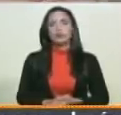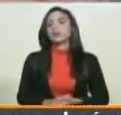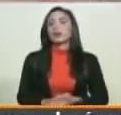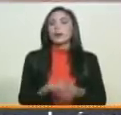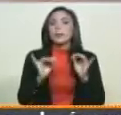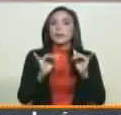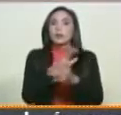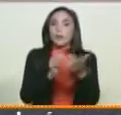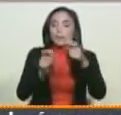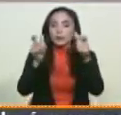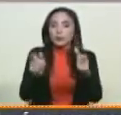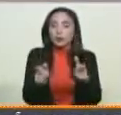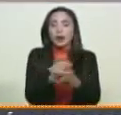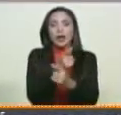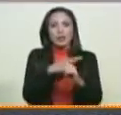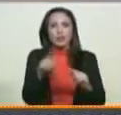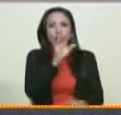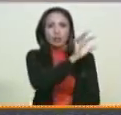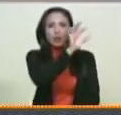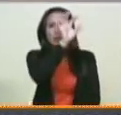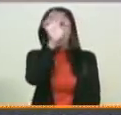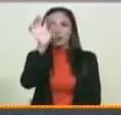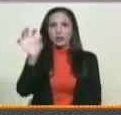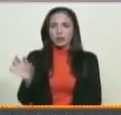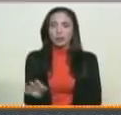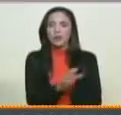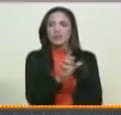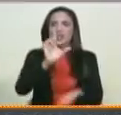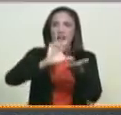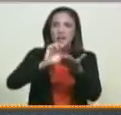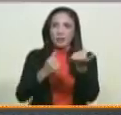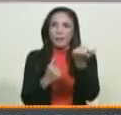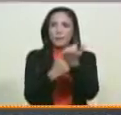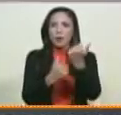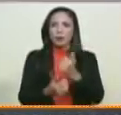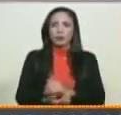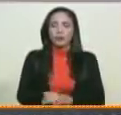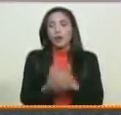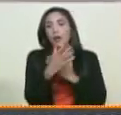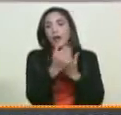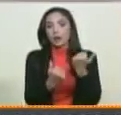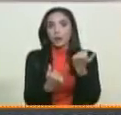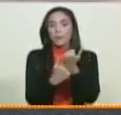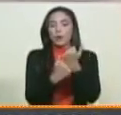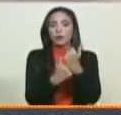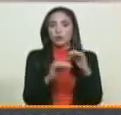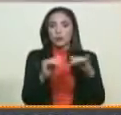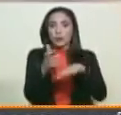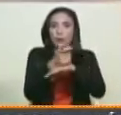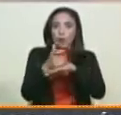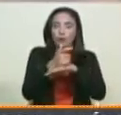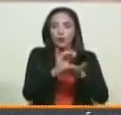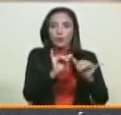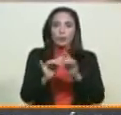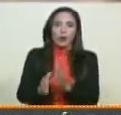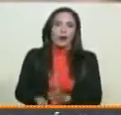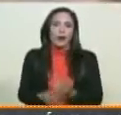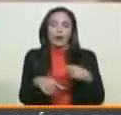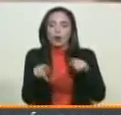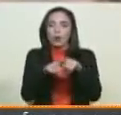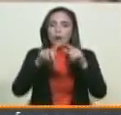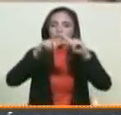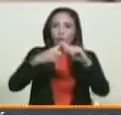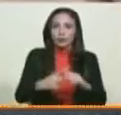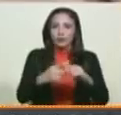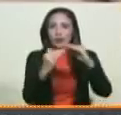relevados en países de gobiernos del cartel de Lima, que en conchupancia con esos gobiernos pretenden manipular cifras